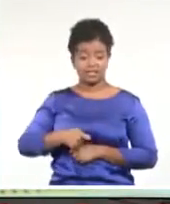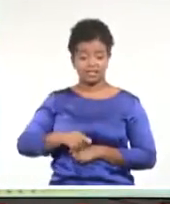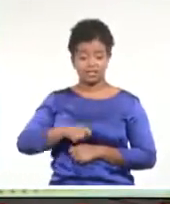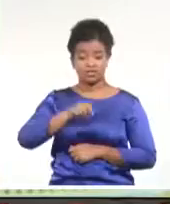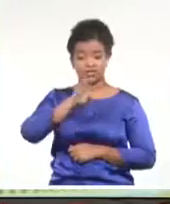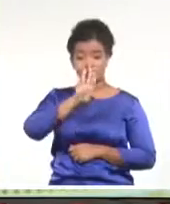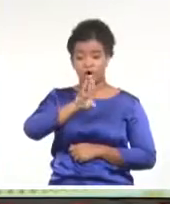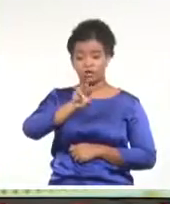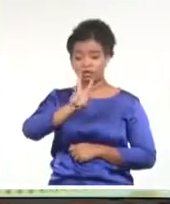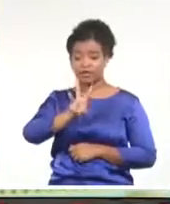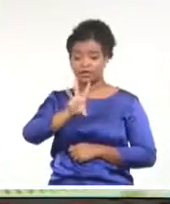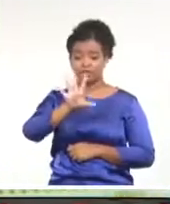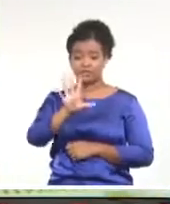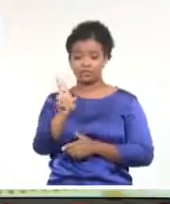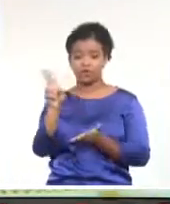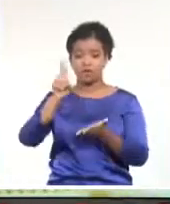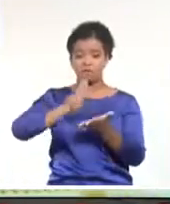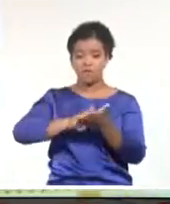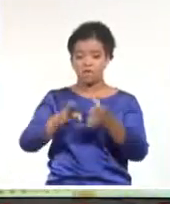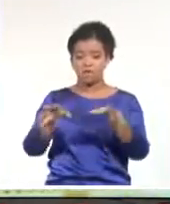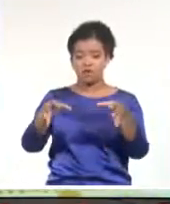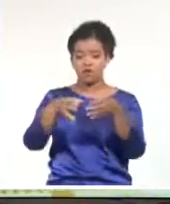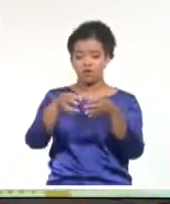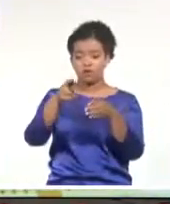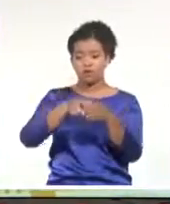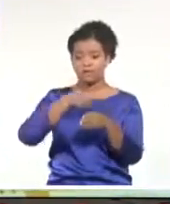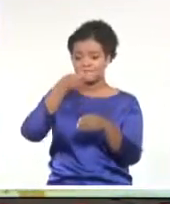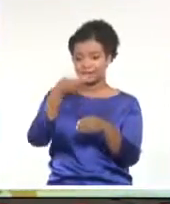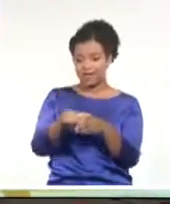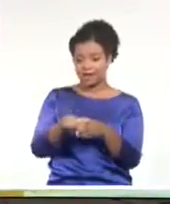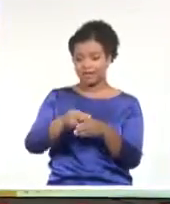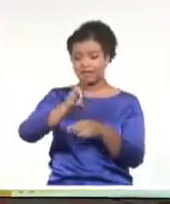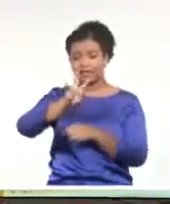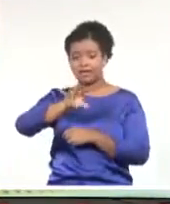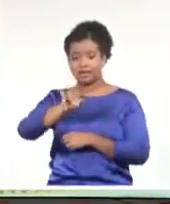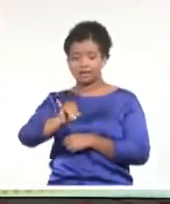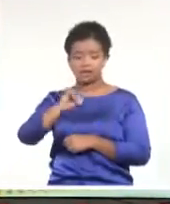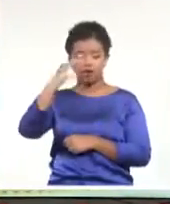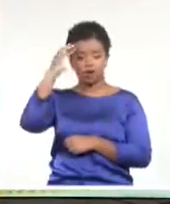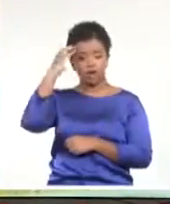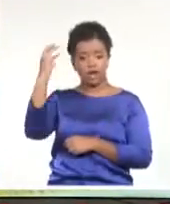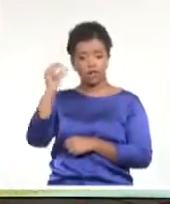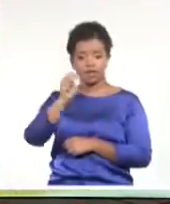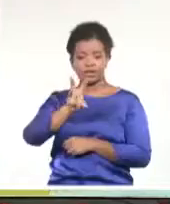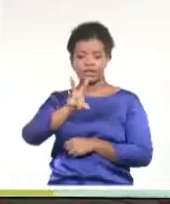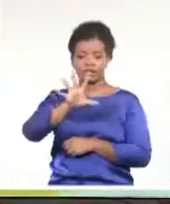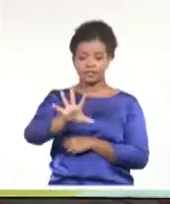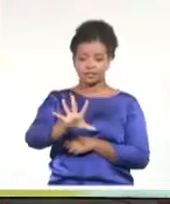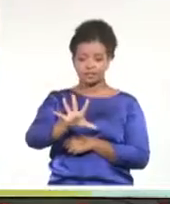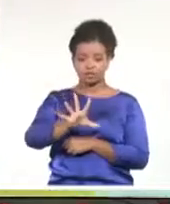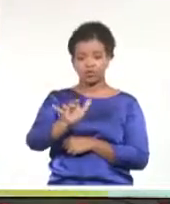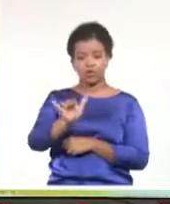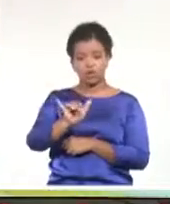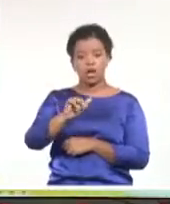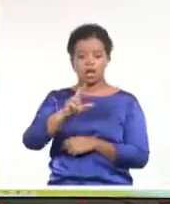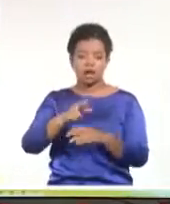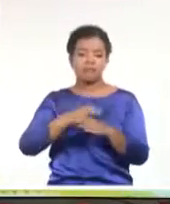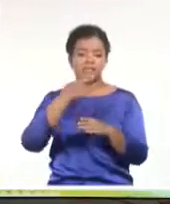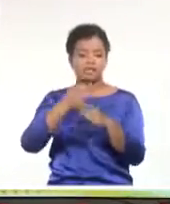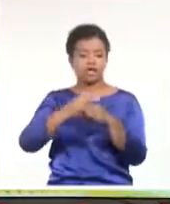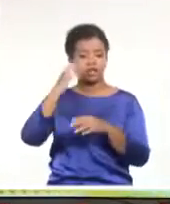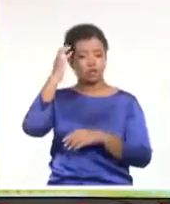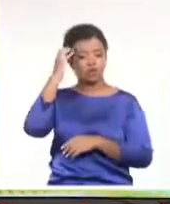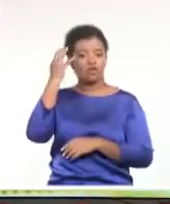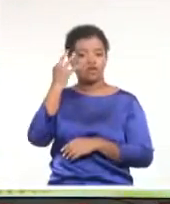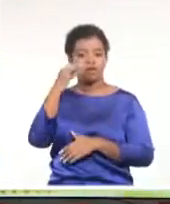de la Cámara de Representantes, 36 gobernadores y 35 senadores, va a pesar el estado